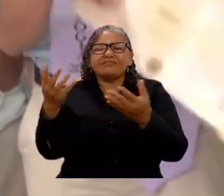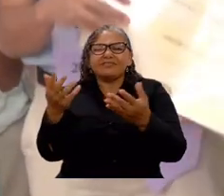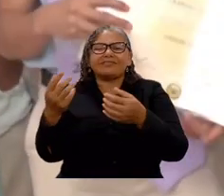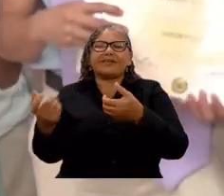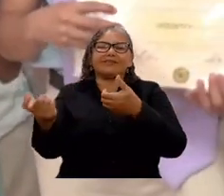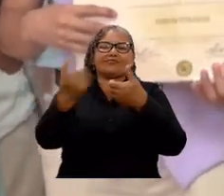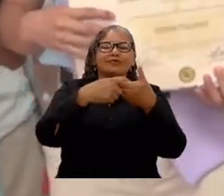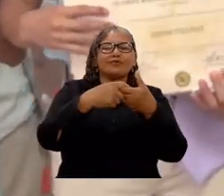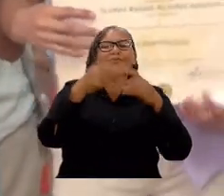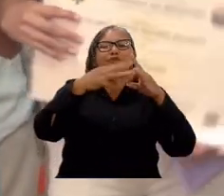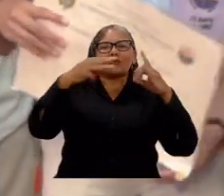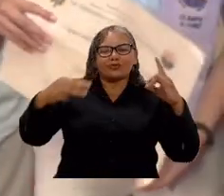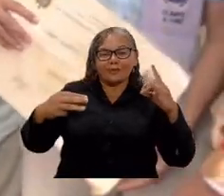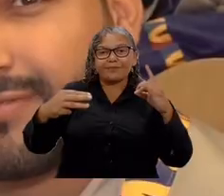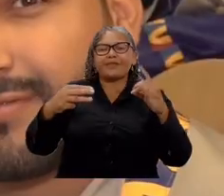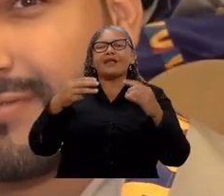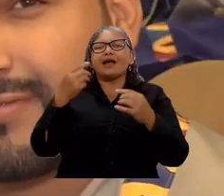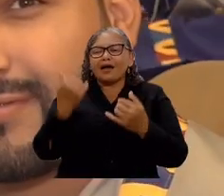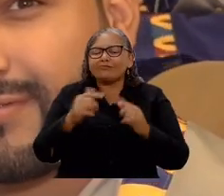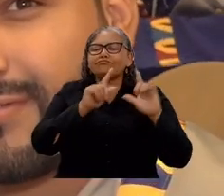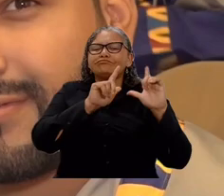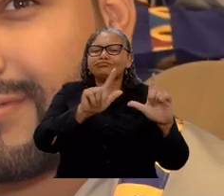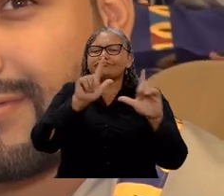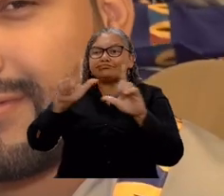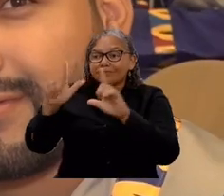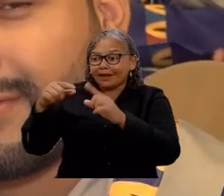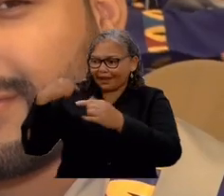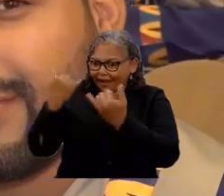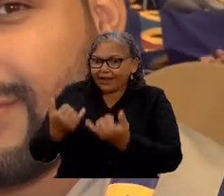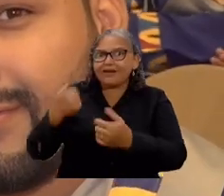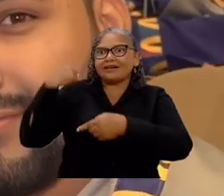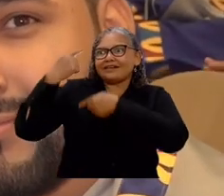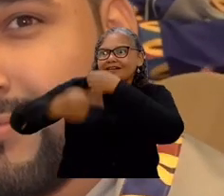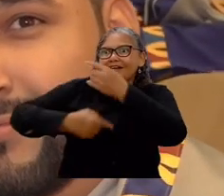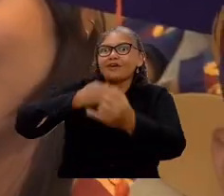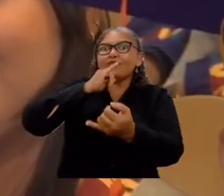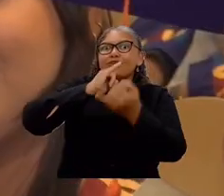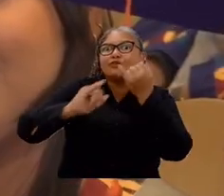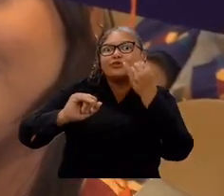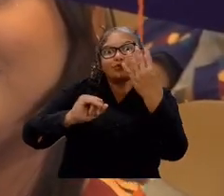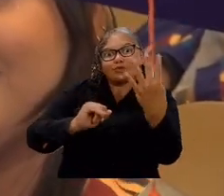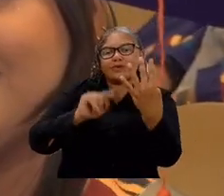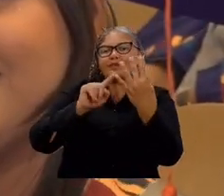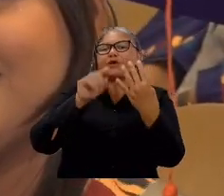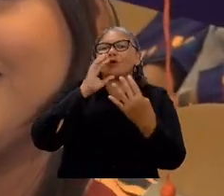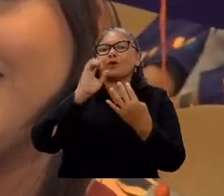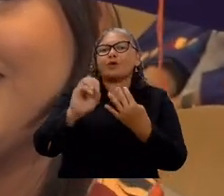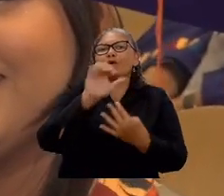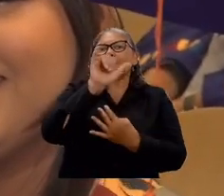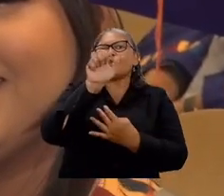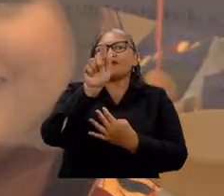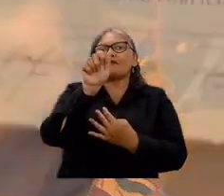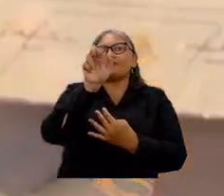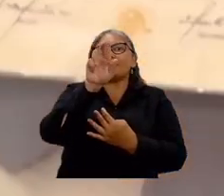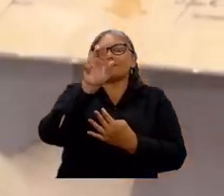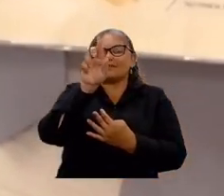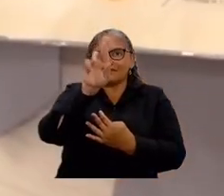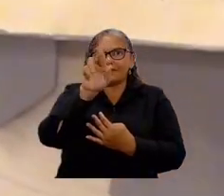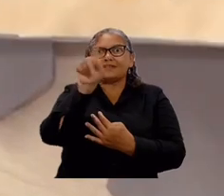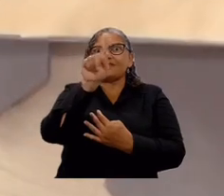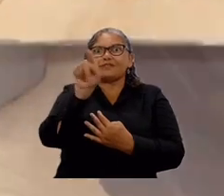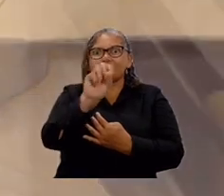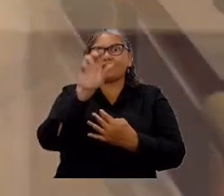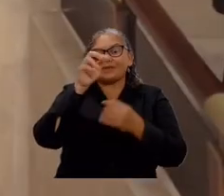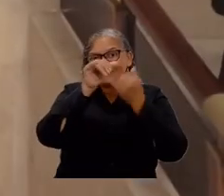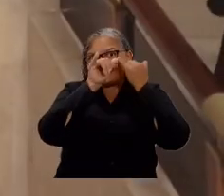en la calidad de la Universidad del Magdalena para haber graduado al cuarto de sus integrantes, Jefferson, quien se tituló como ingeniero